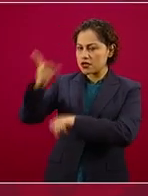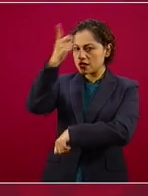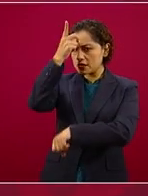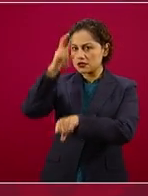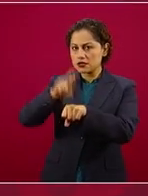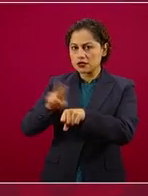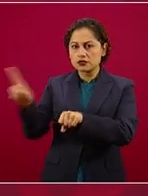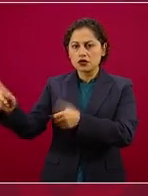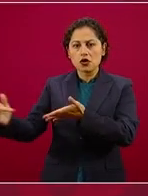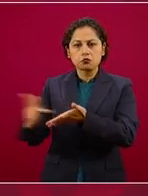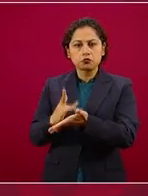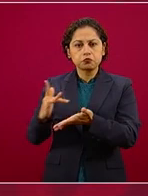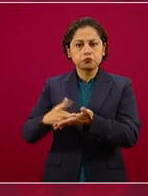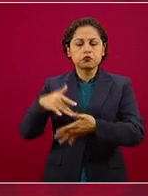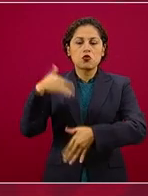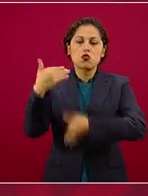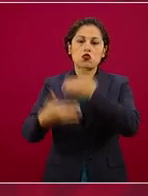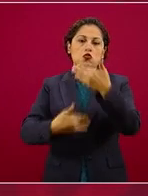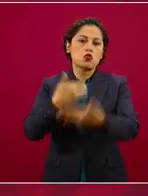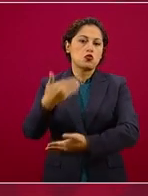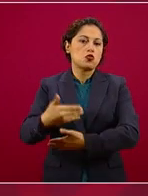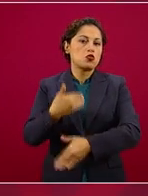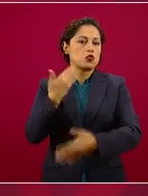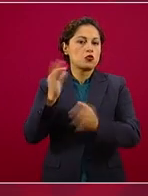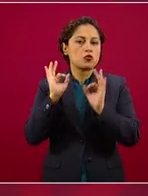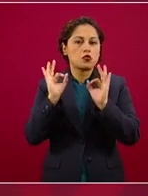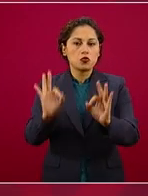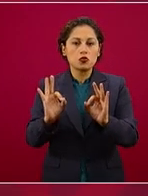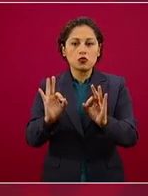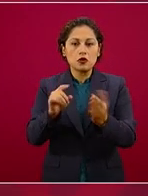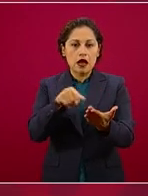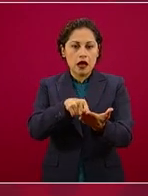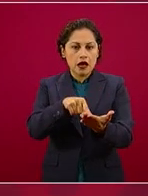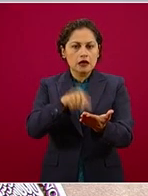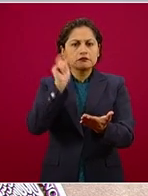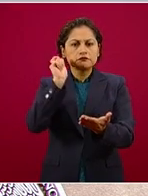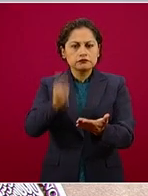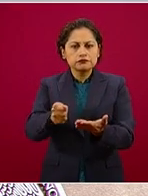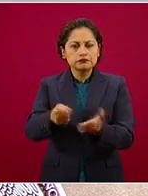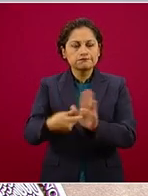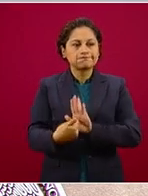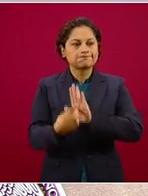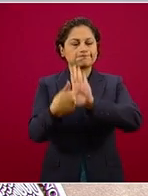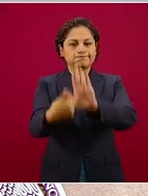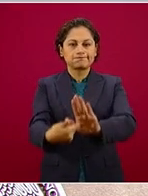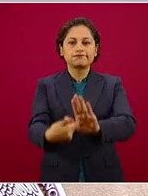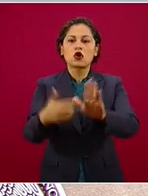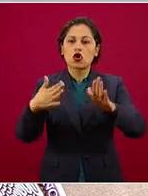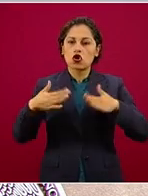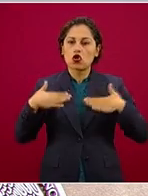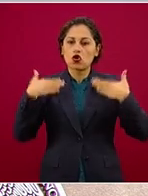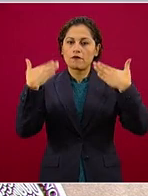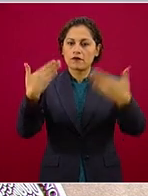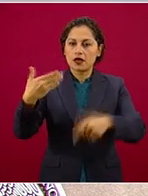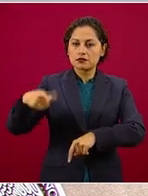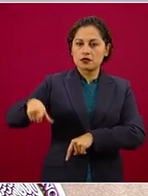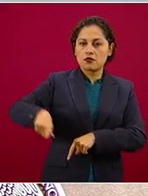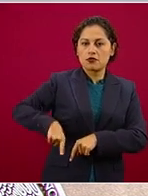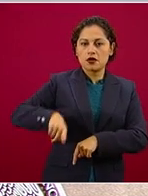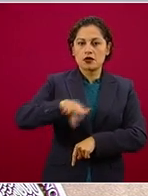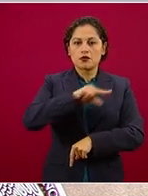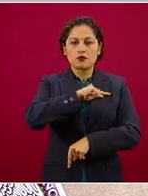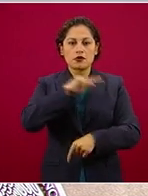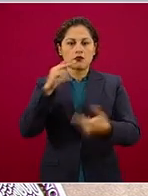evolucionando. Realmente creo que es una muestra clara de confianza entre el sector público y el sector privado y en un